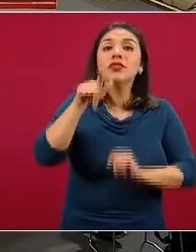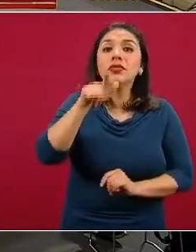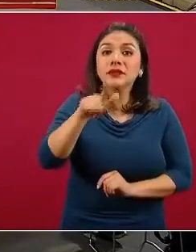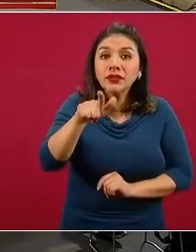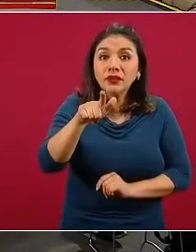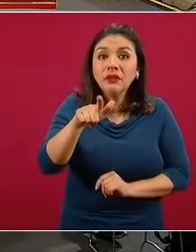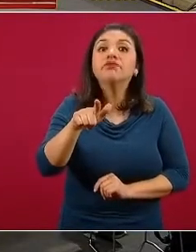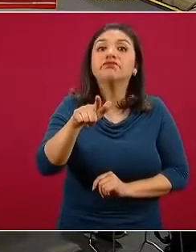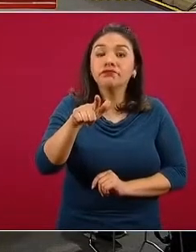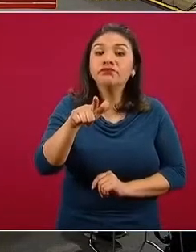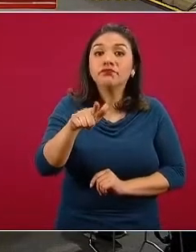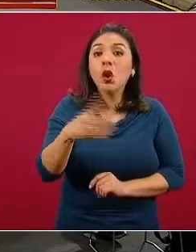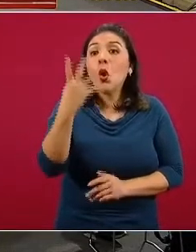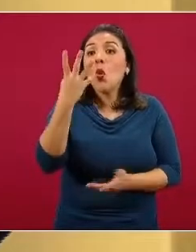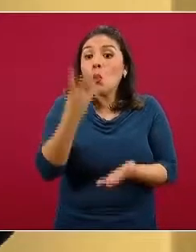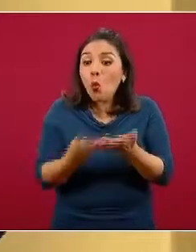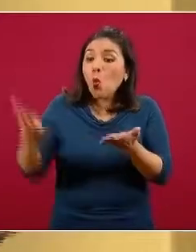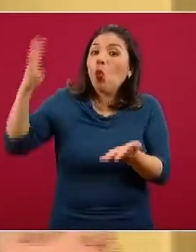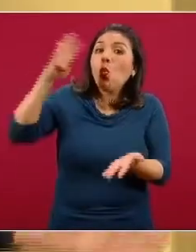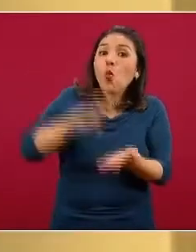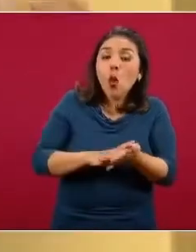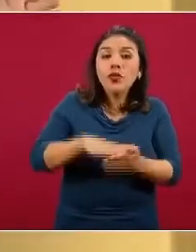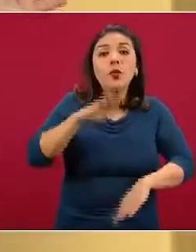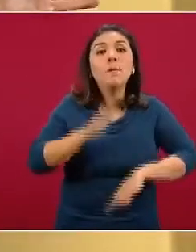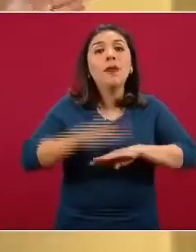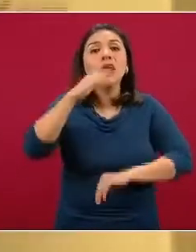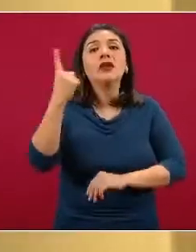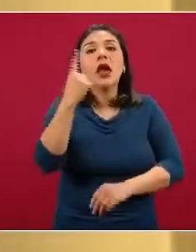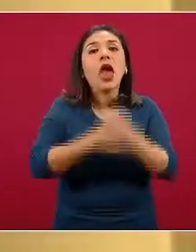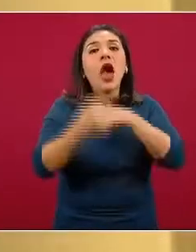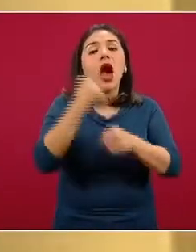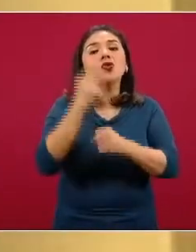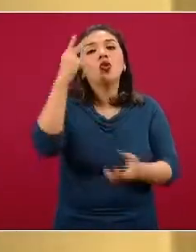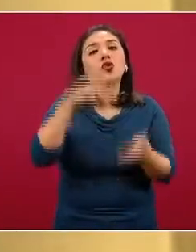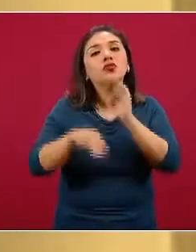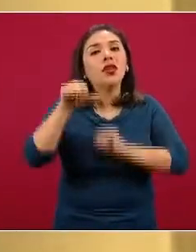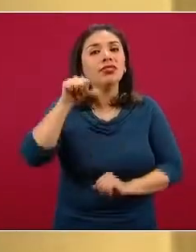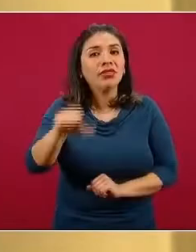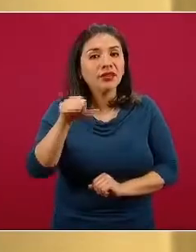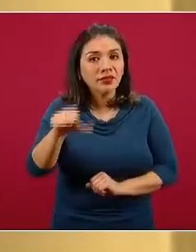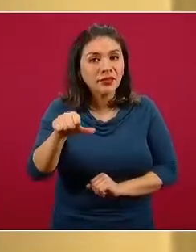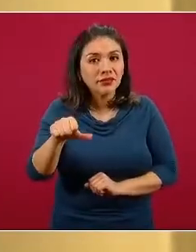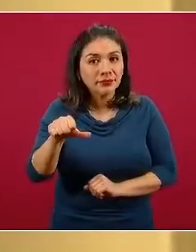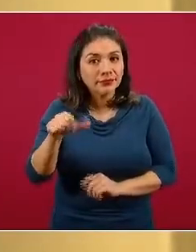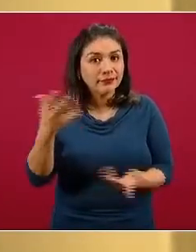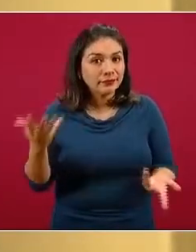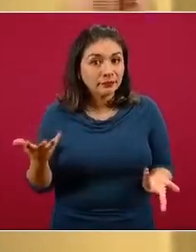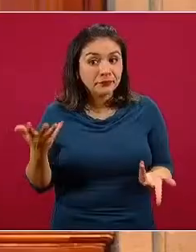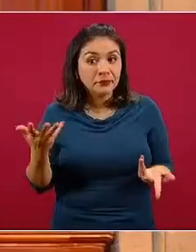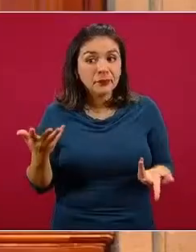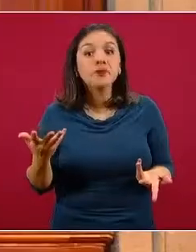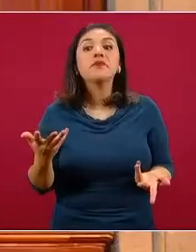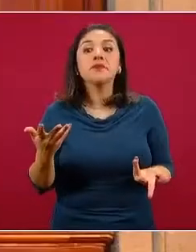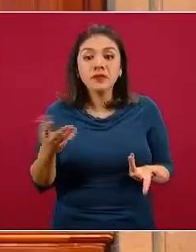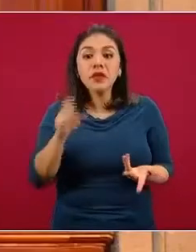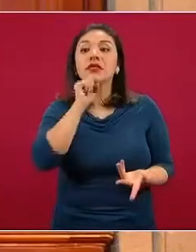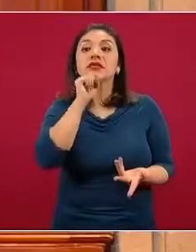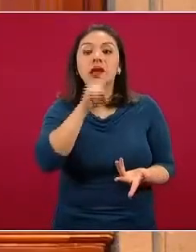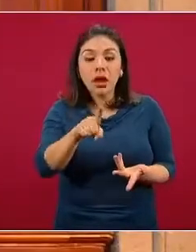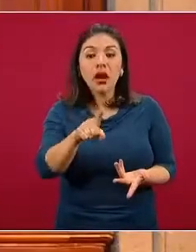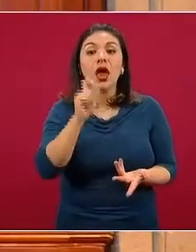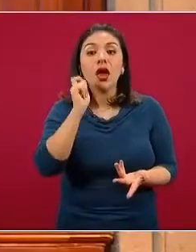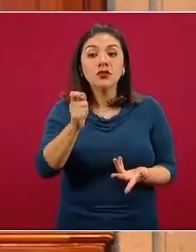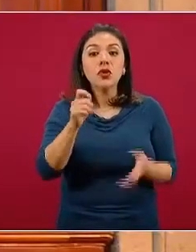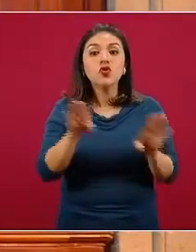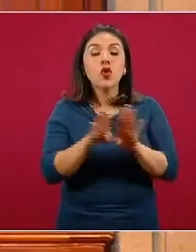2017 y es prácticamente 4 veces más el avance de lo que teníamos en el 2016. Además de que la meta, dado